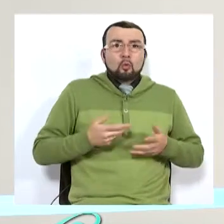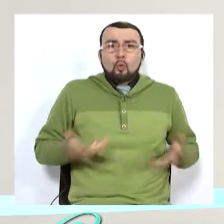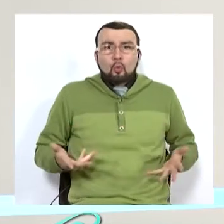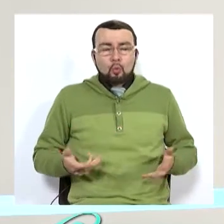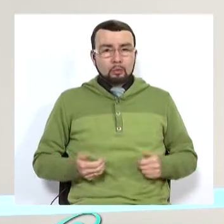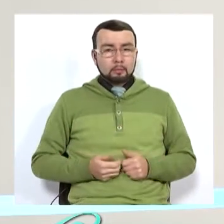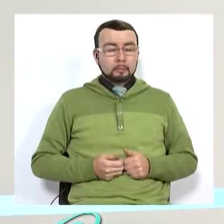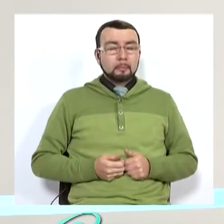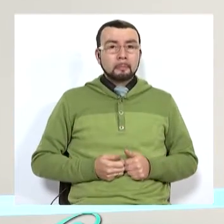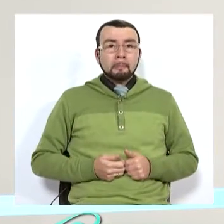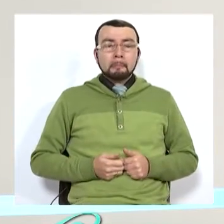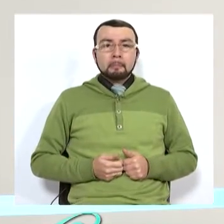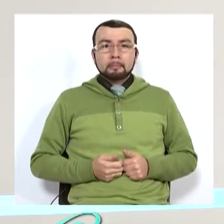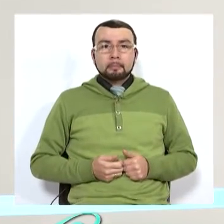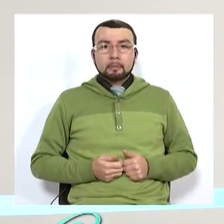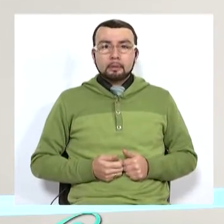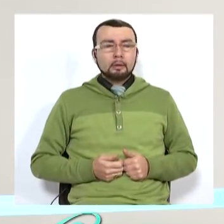mucha